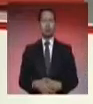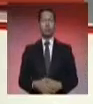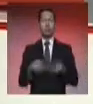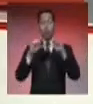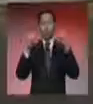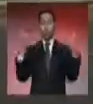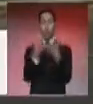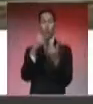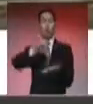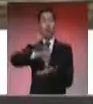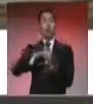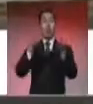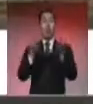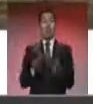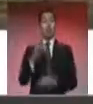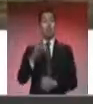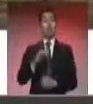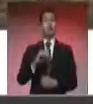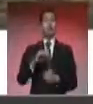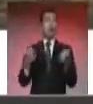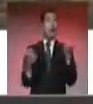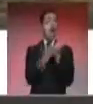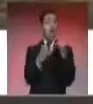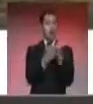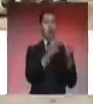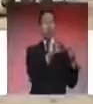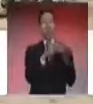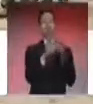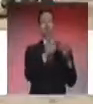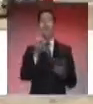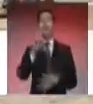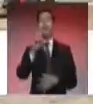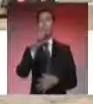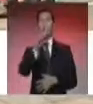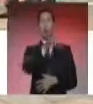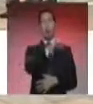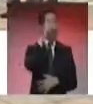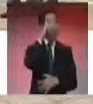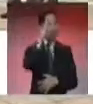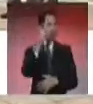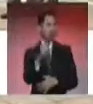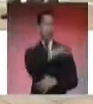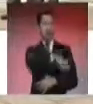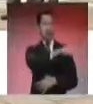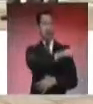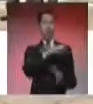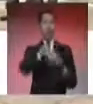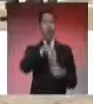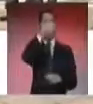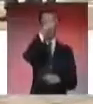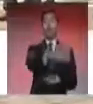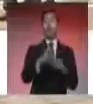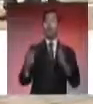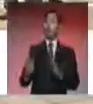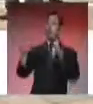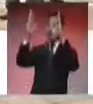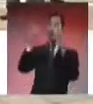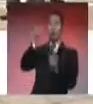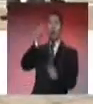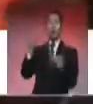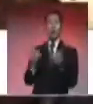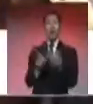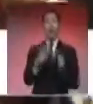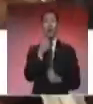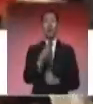grupo de ciudadanos simpatizantes de la coalición Creo Suba se agrupó hasta las afueras del edificio de la Fiscalía en Quito para exigir la